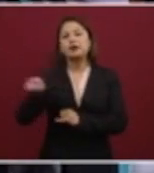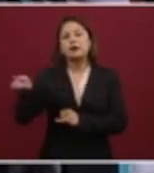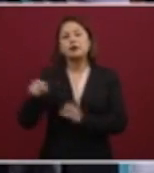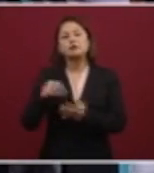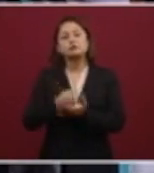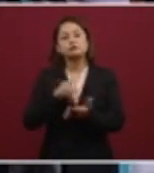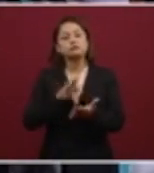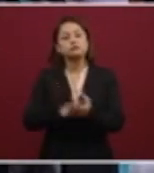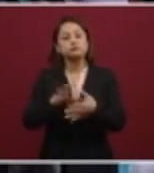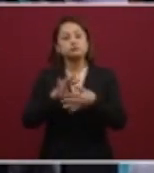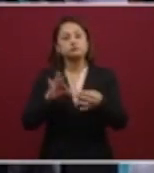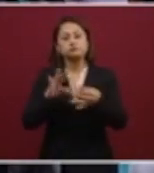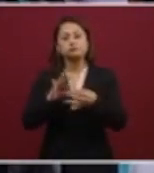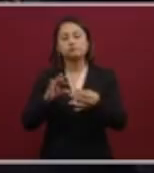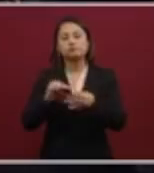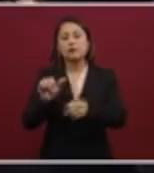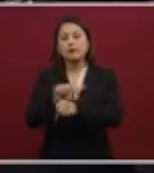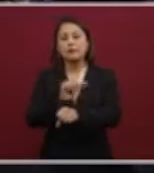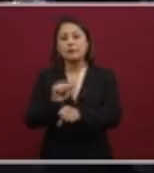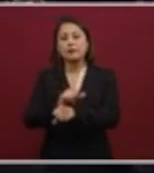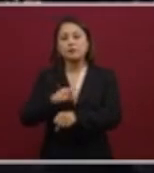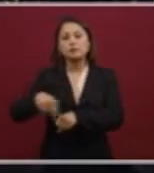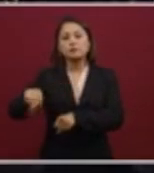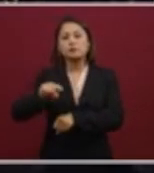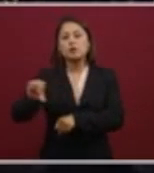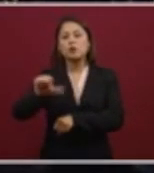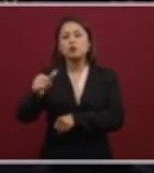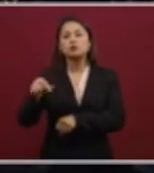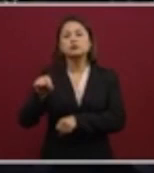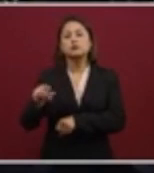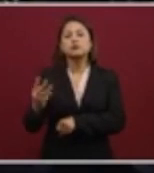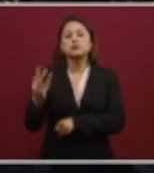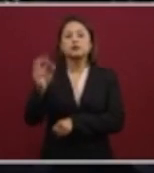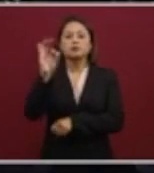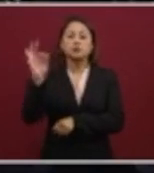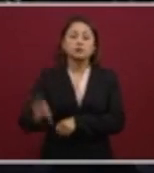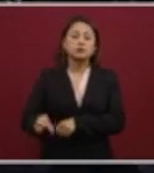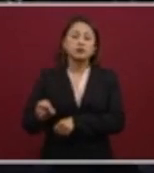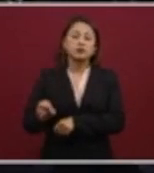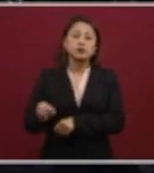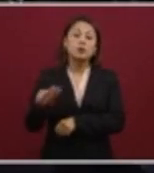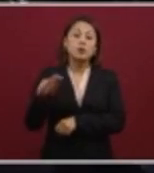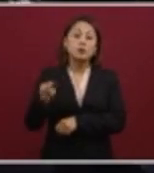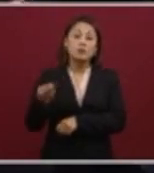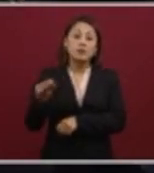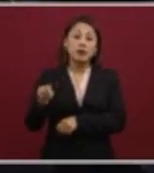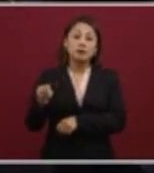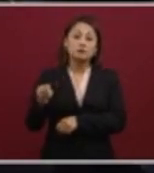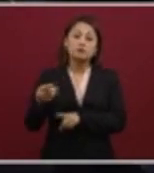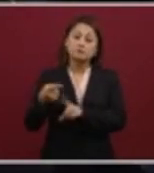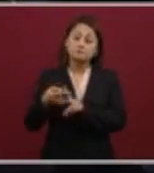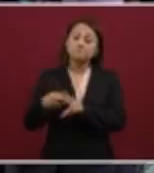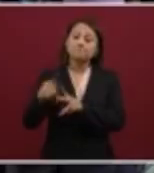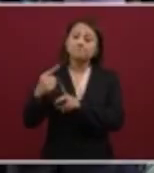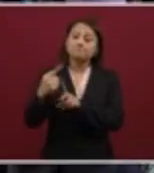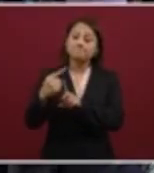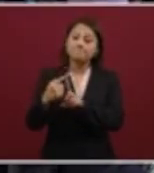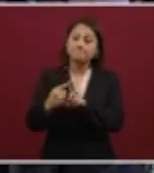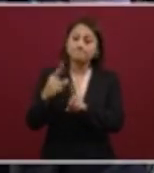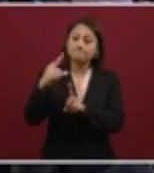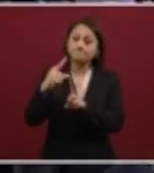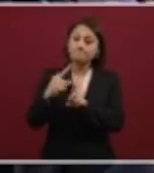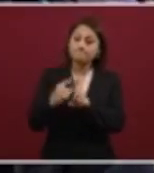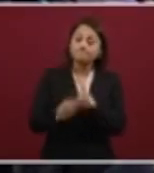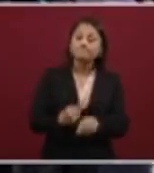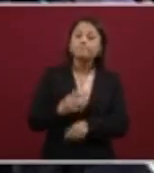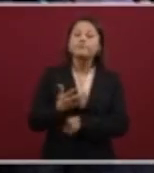son aproximadamente el 11.3% en el mes de mayo a la baja, y estamos hablando de un